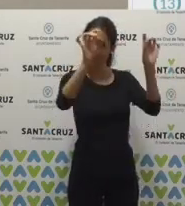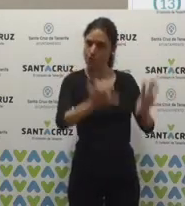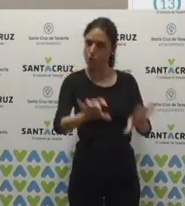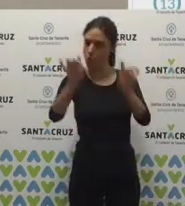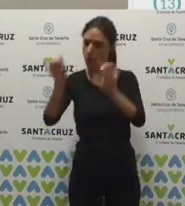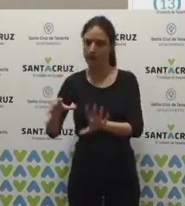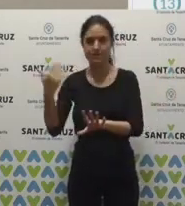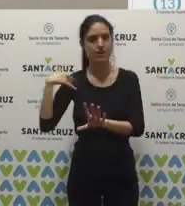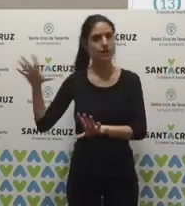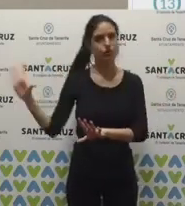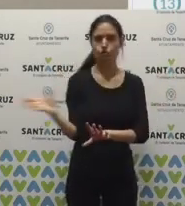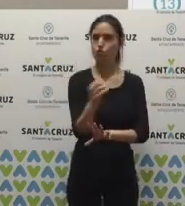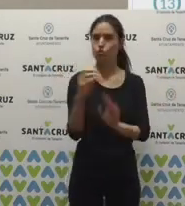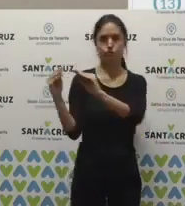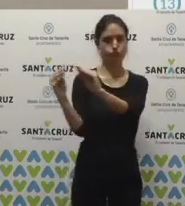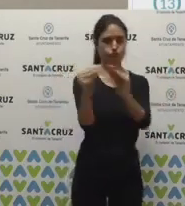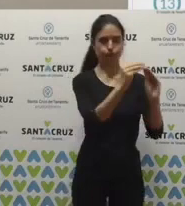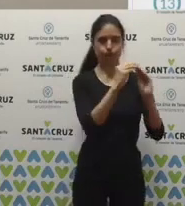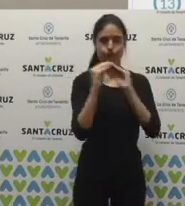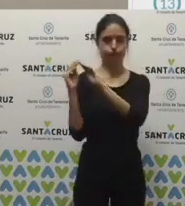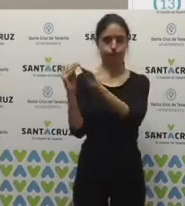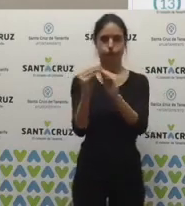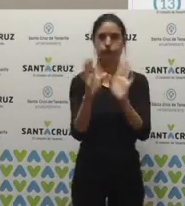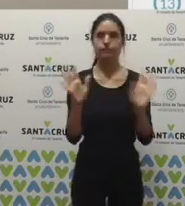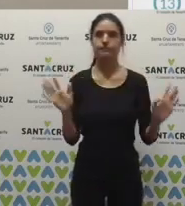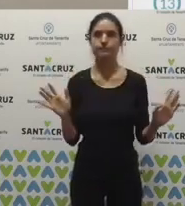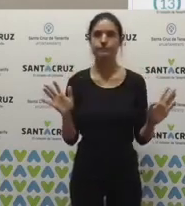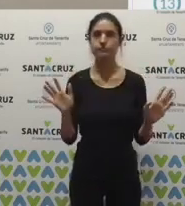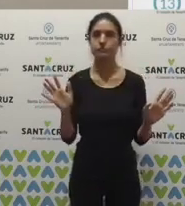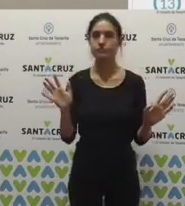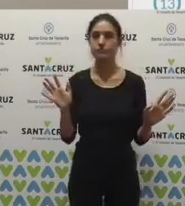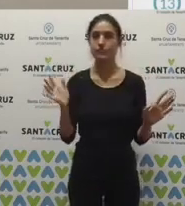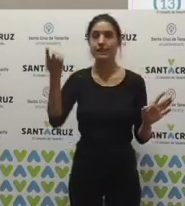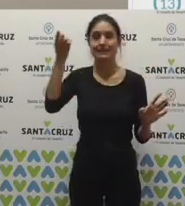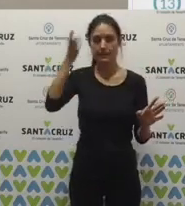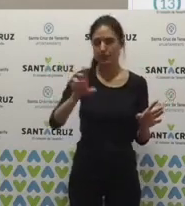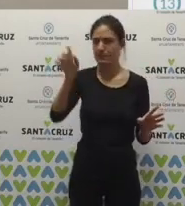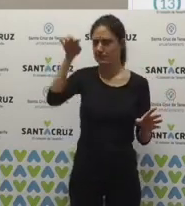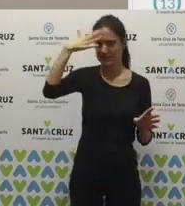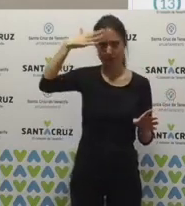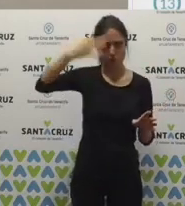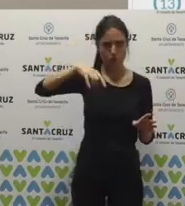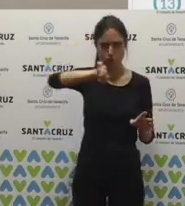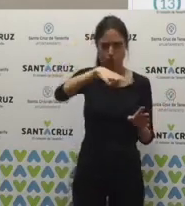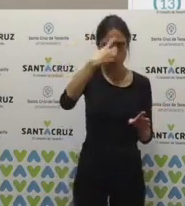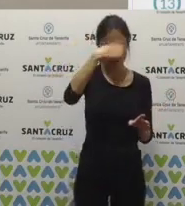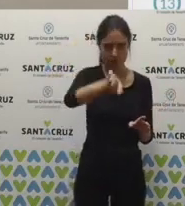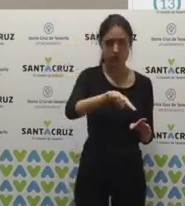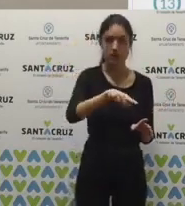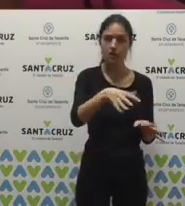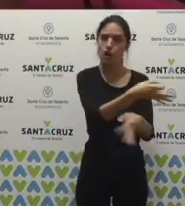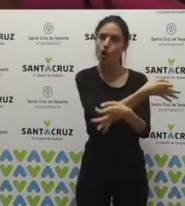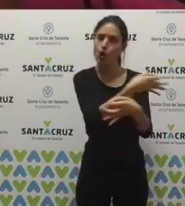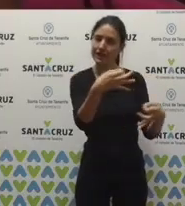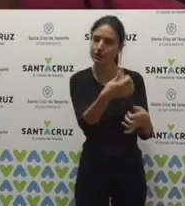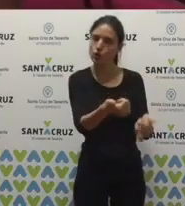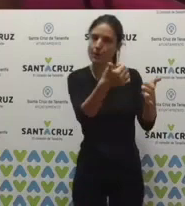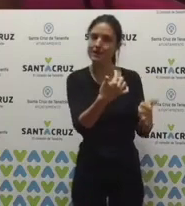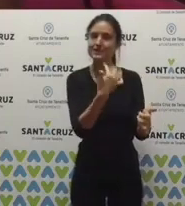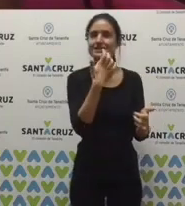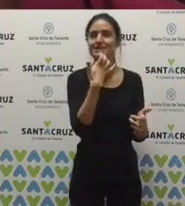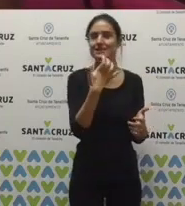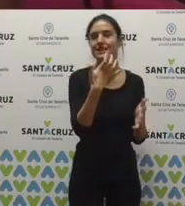pero que además creo que técnicamente usted seguramente lo sabe es más correcto que hablar